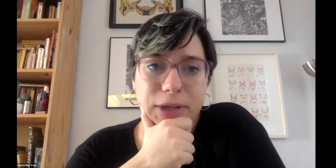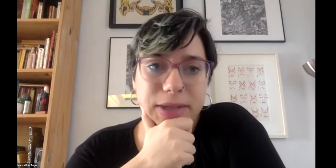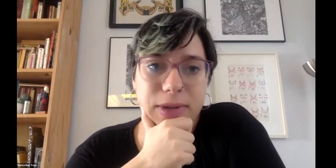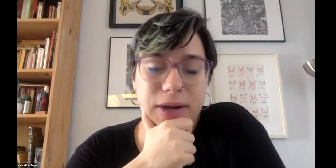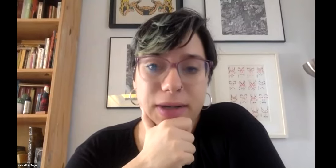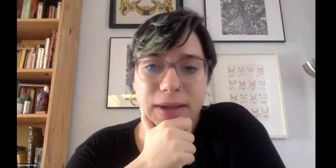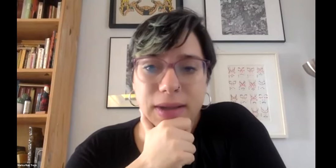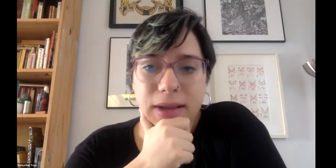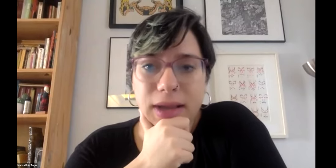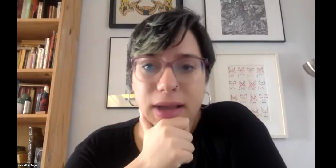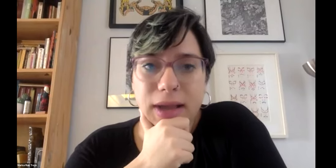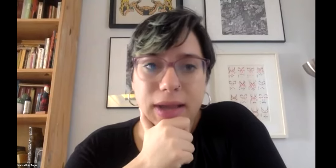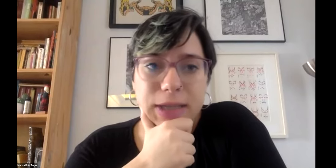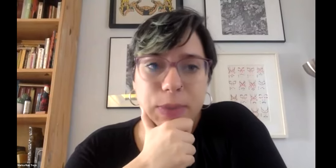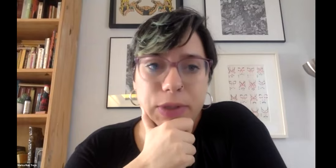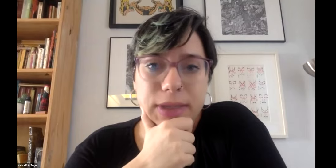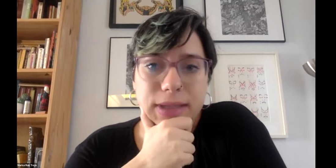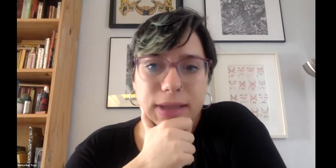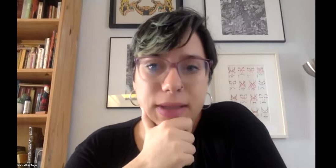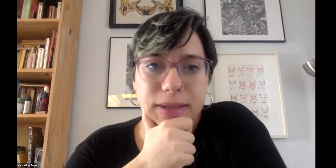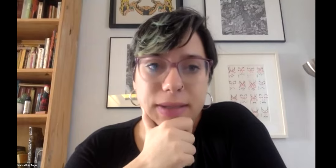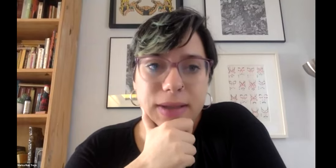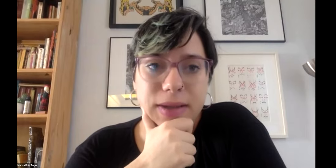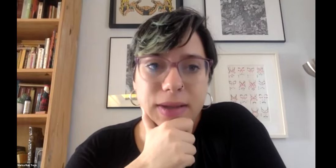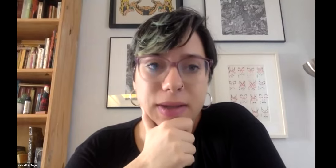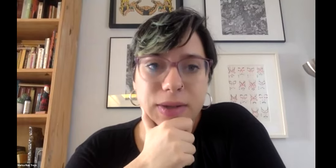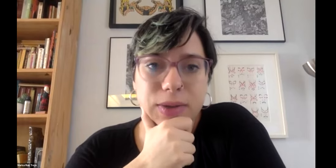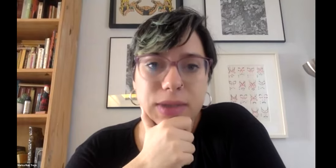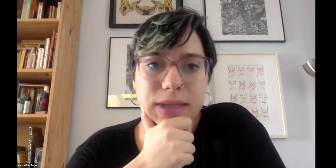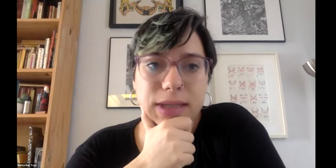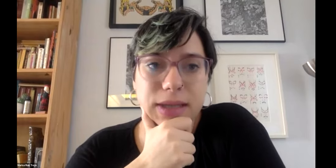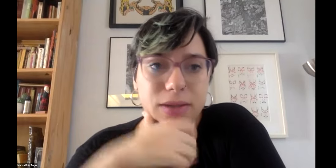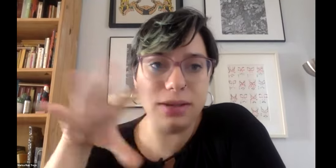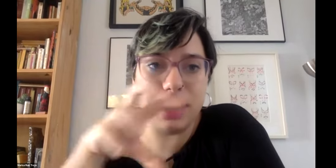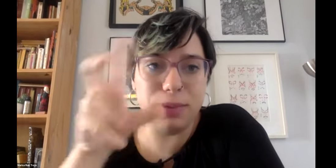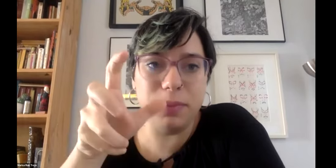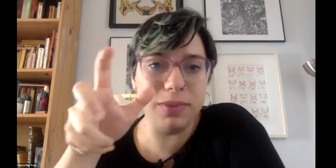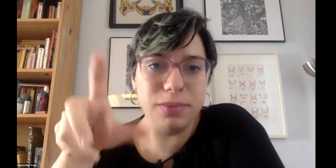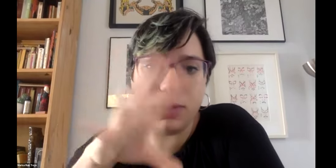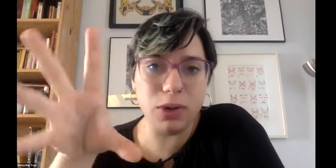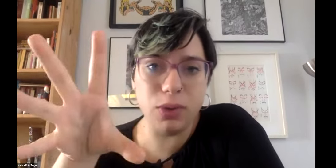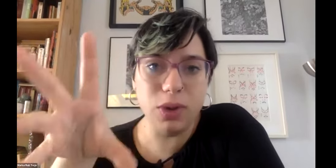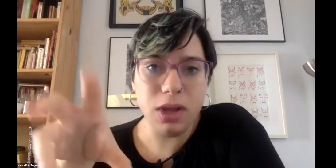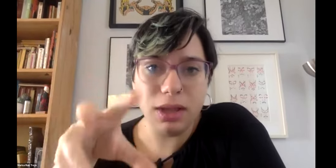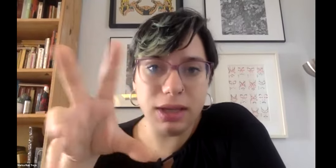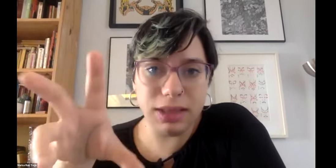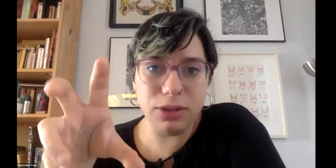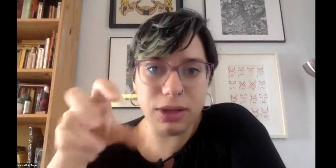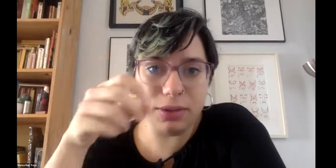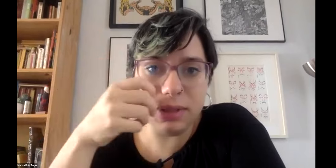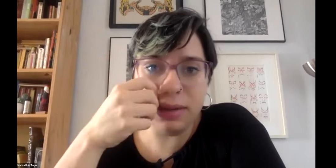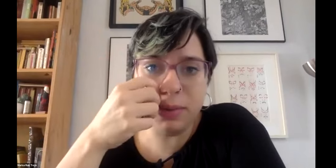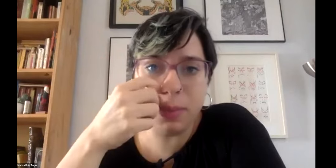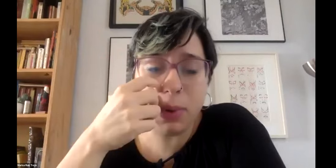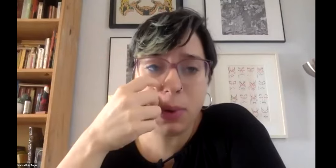my particular experience. And no sé si a lo mejor lo